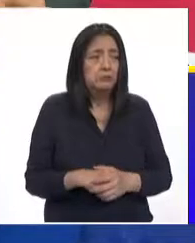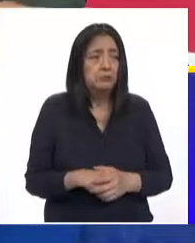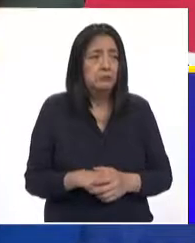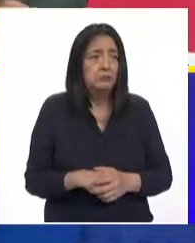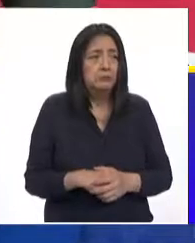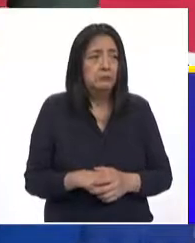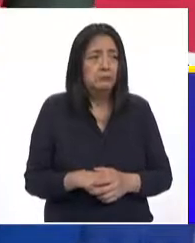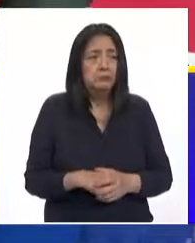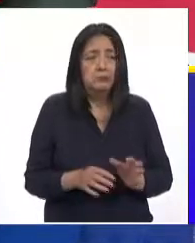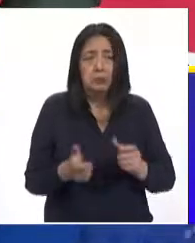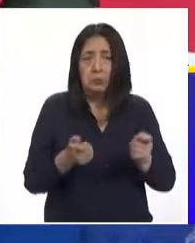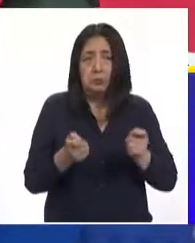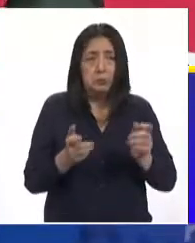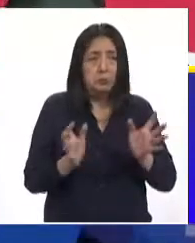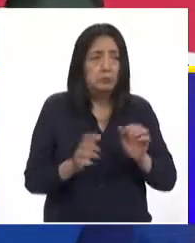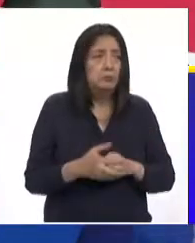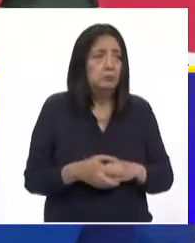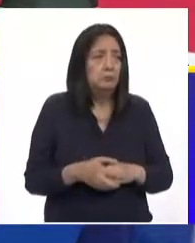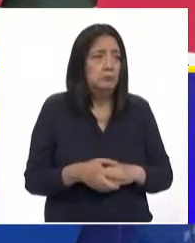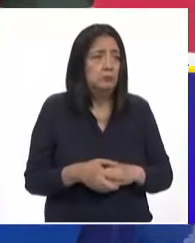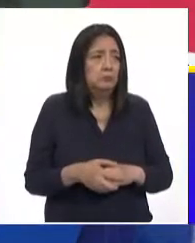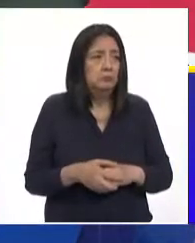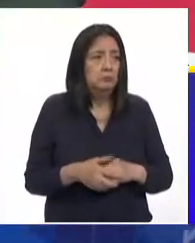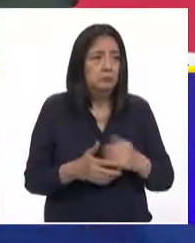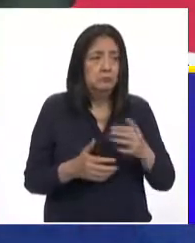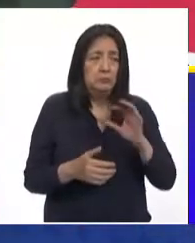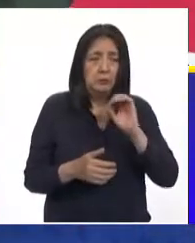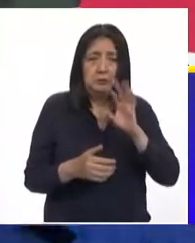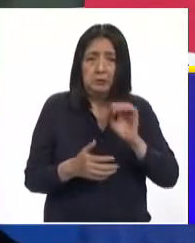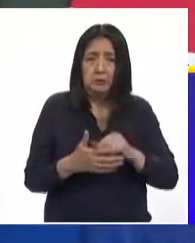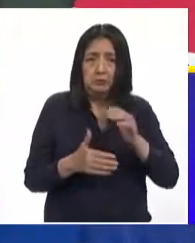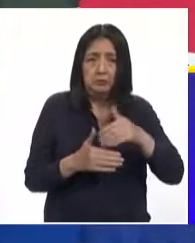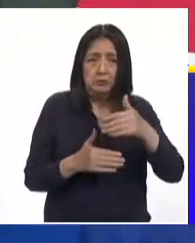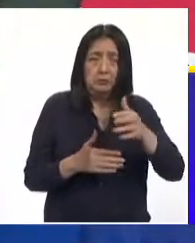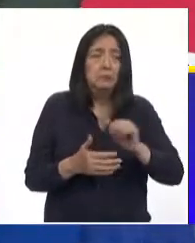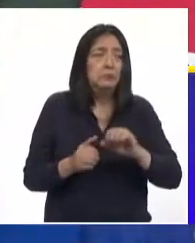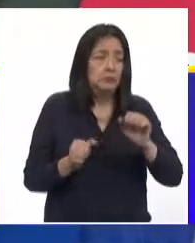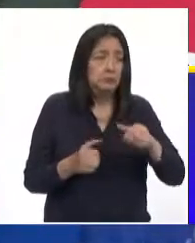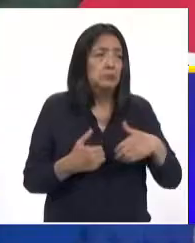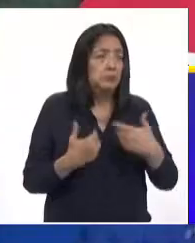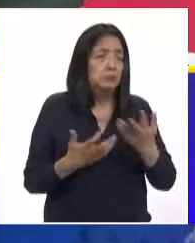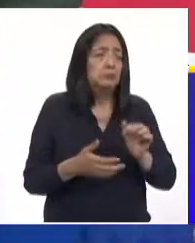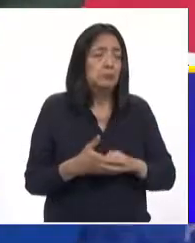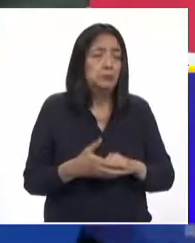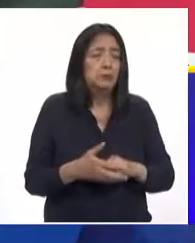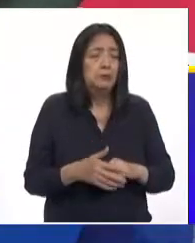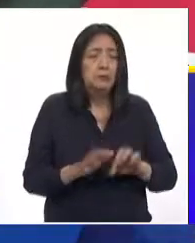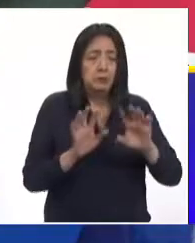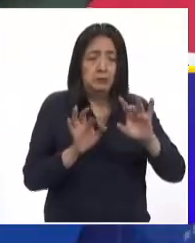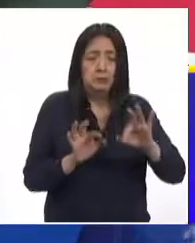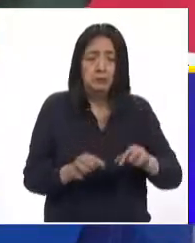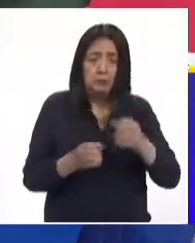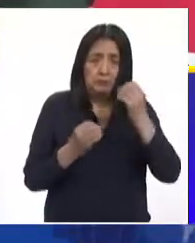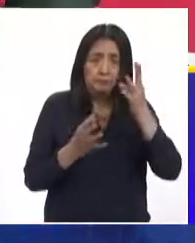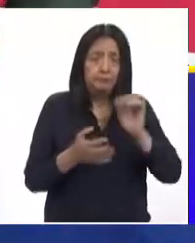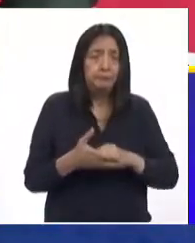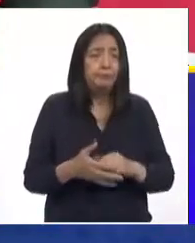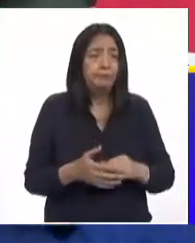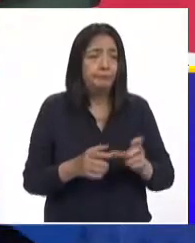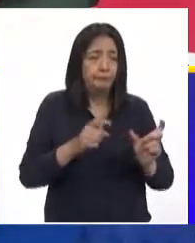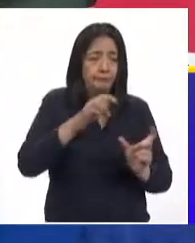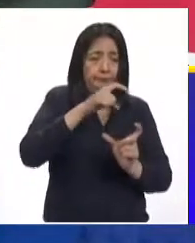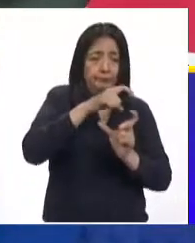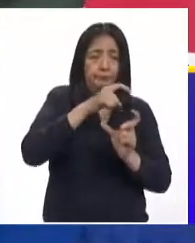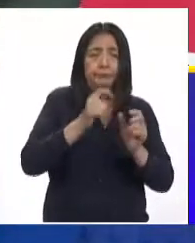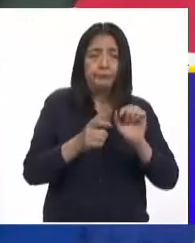tipo de control. Entonces, lo que han determinado es que en los próximos días van a poder emitir otro informe de la mano de la Contraloría